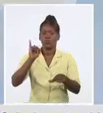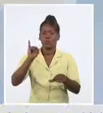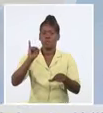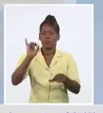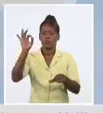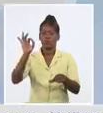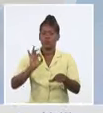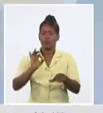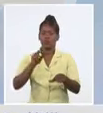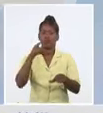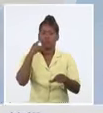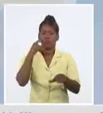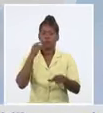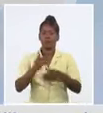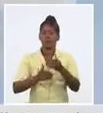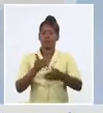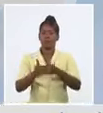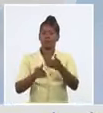98,6%, o sea,